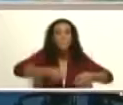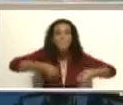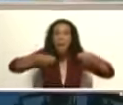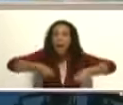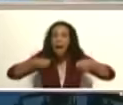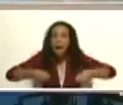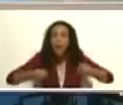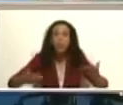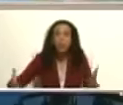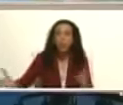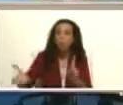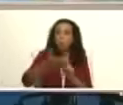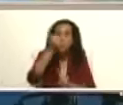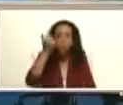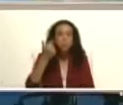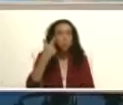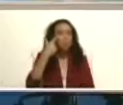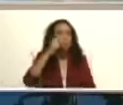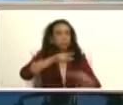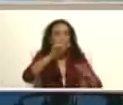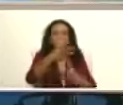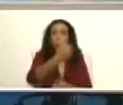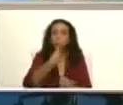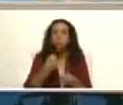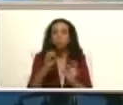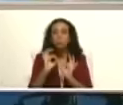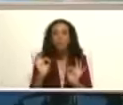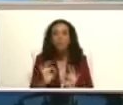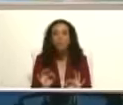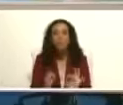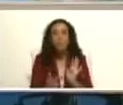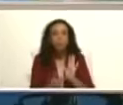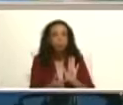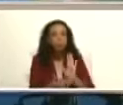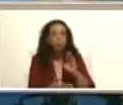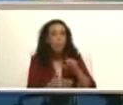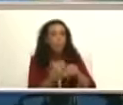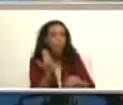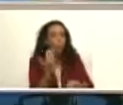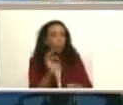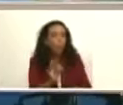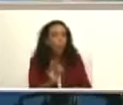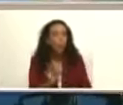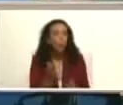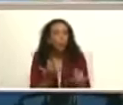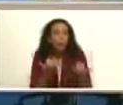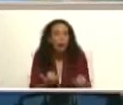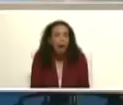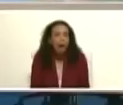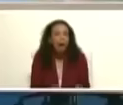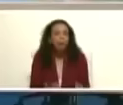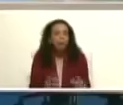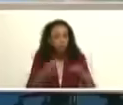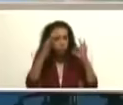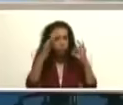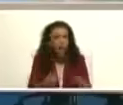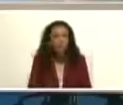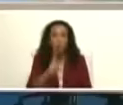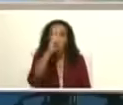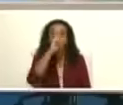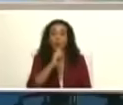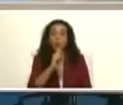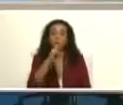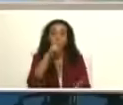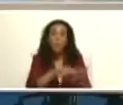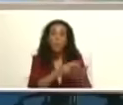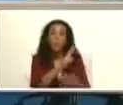ha logrado consolidar una tendencia que apareció ya con firmeza en el año